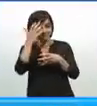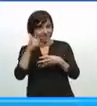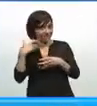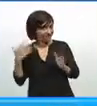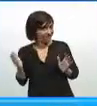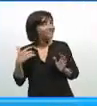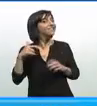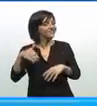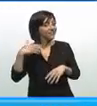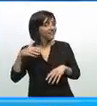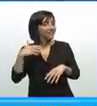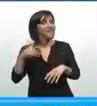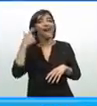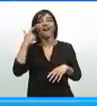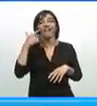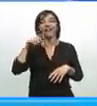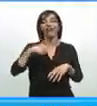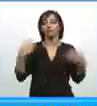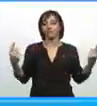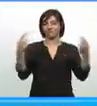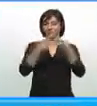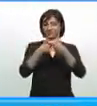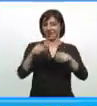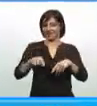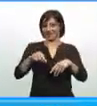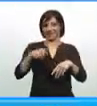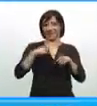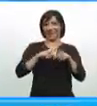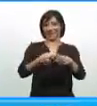partido inaugural de la Liga Nacional de Básquet.